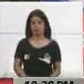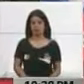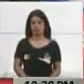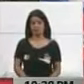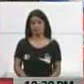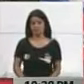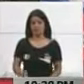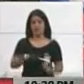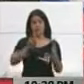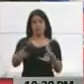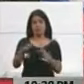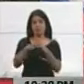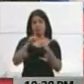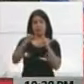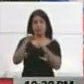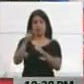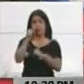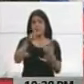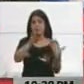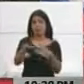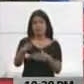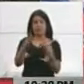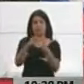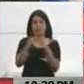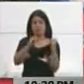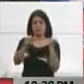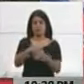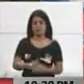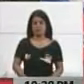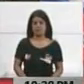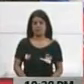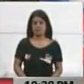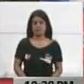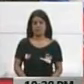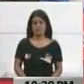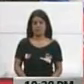de los asesinatos, cómplice de los asesinatos.